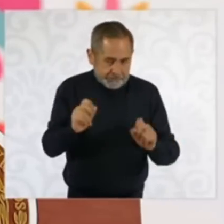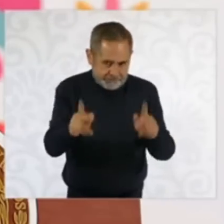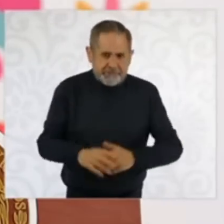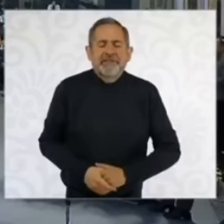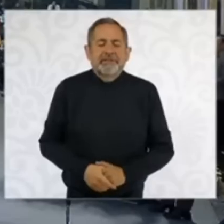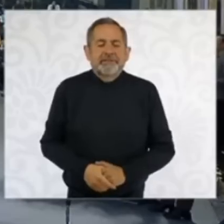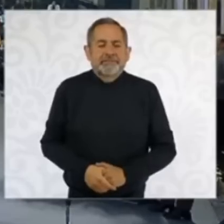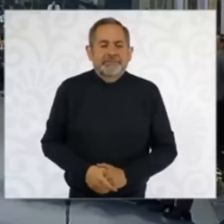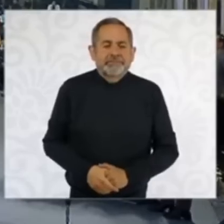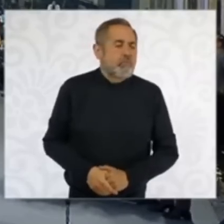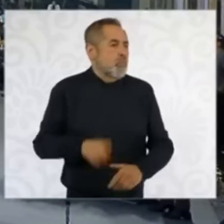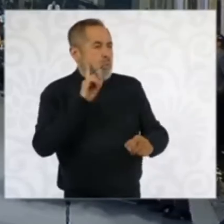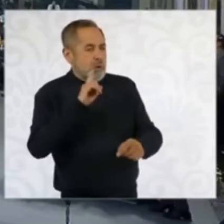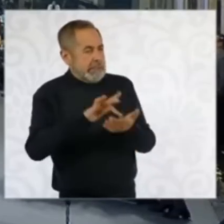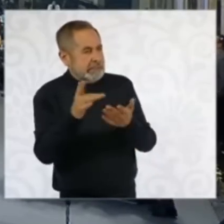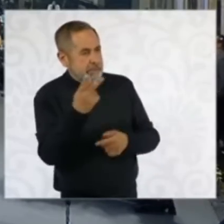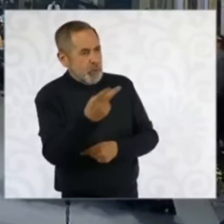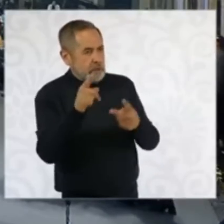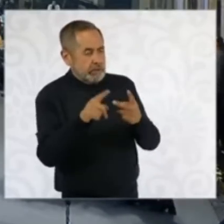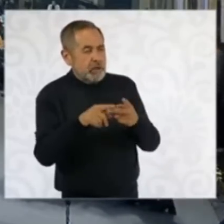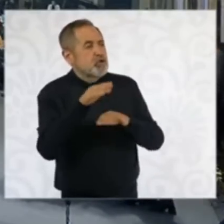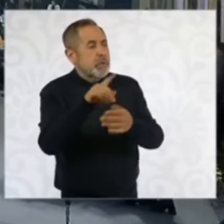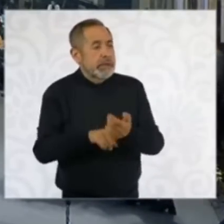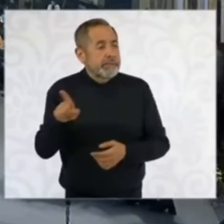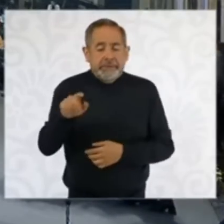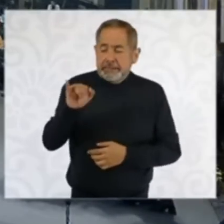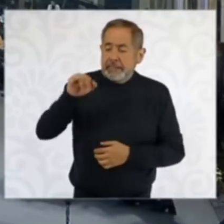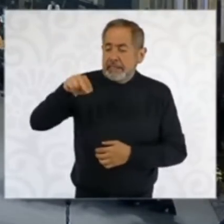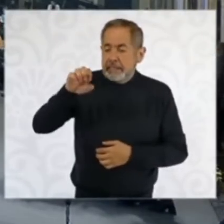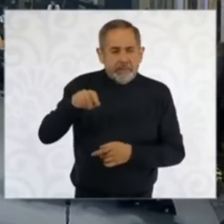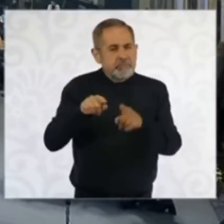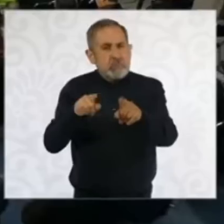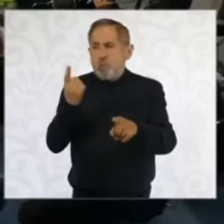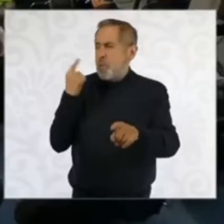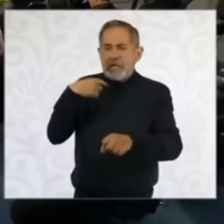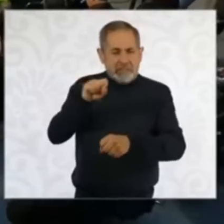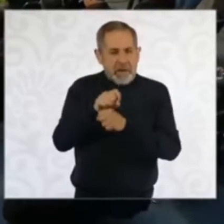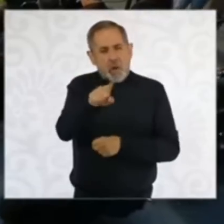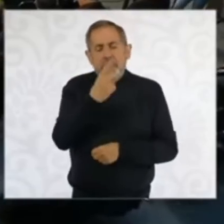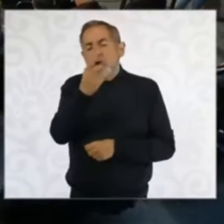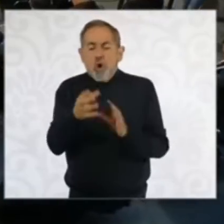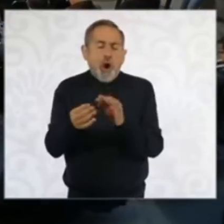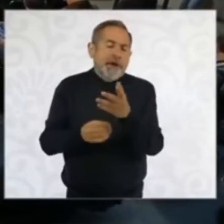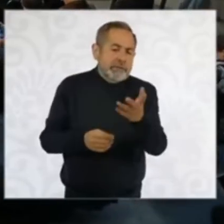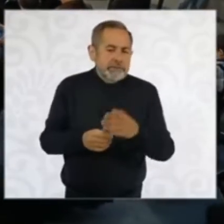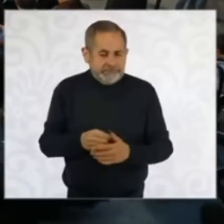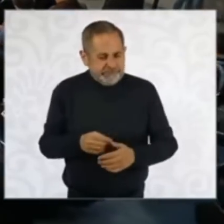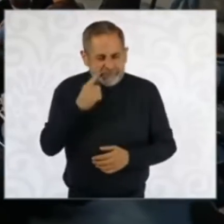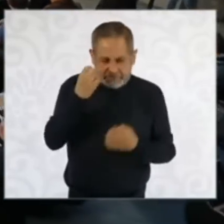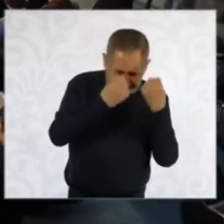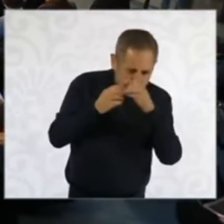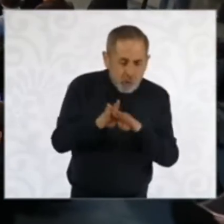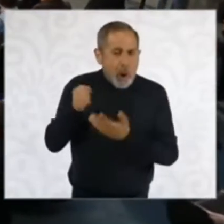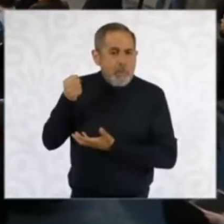Muchas gracias. La segunda pregunta sería sobre el INE. La semana pasada usted mencionaba que pedía que analizaran bien lo